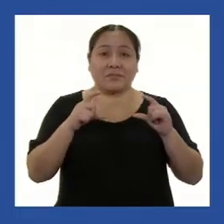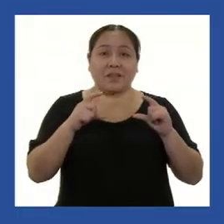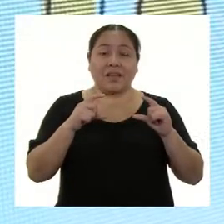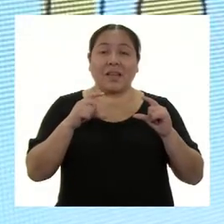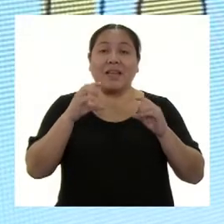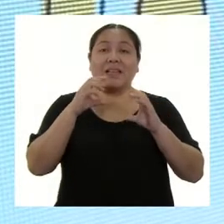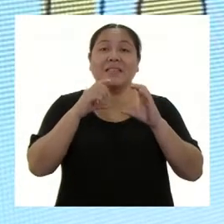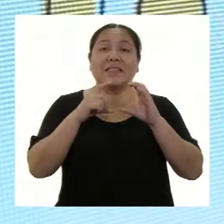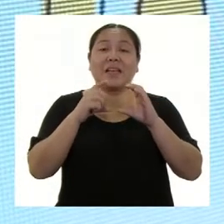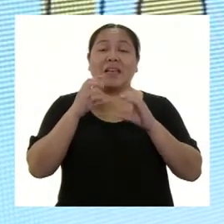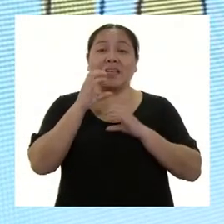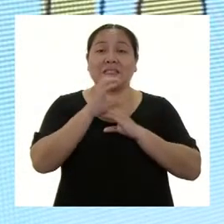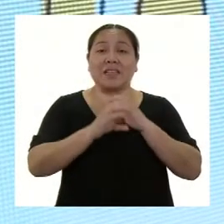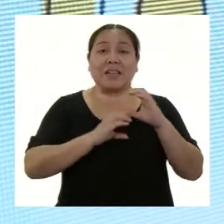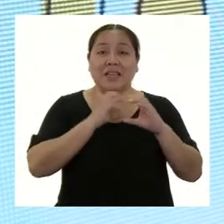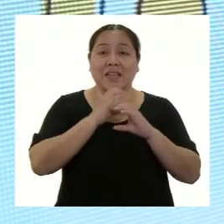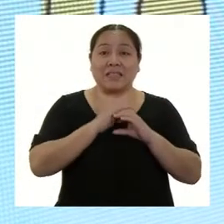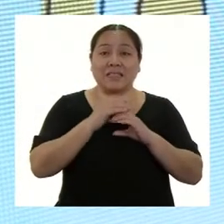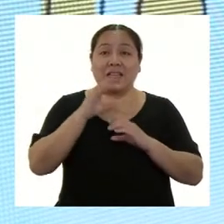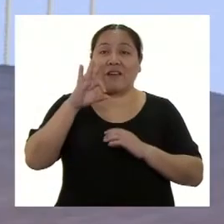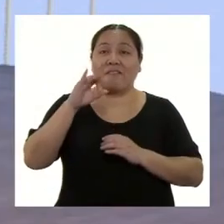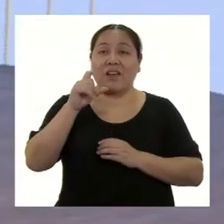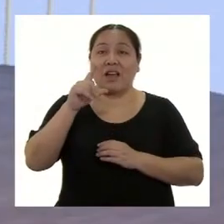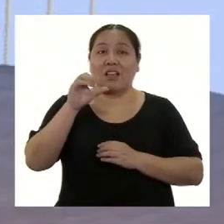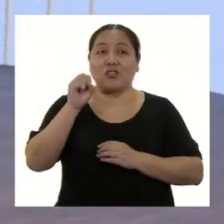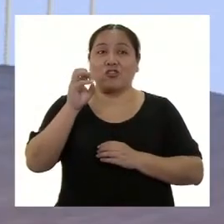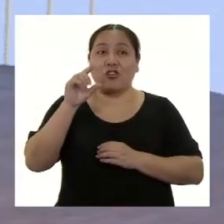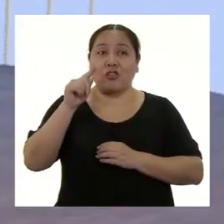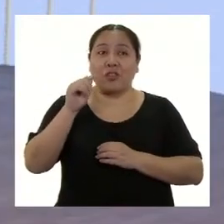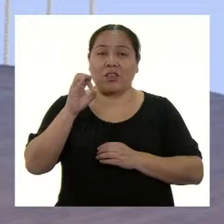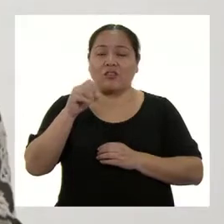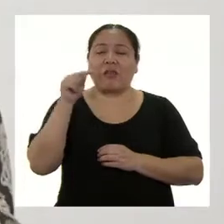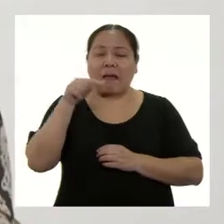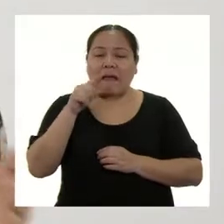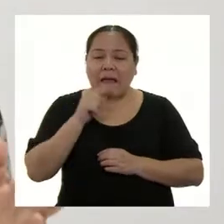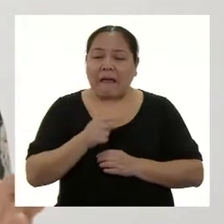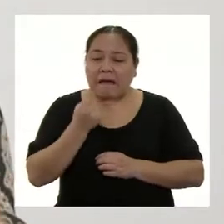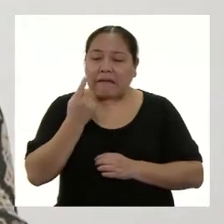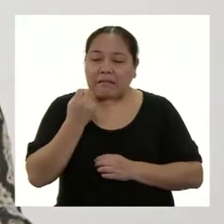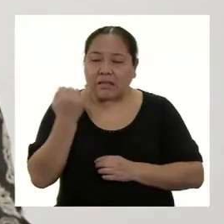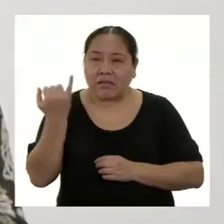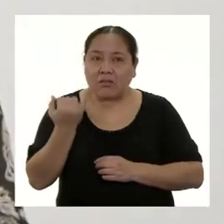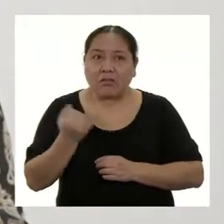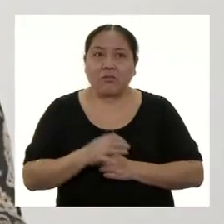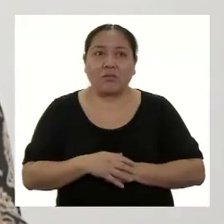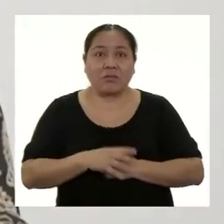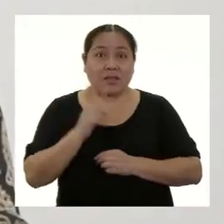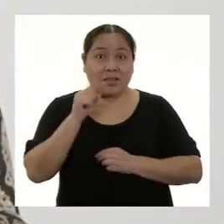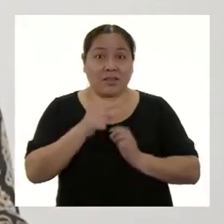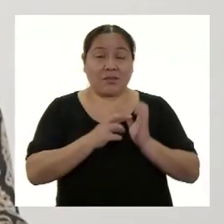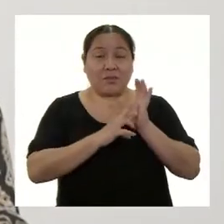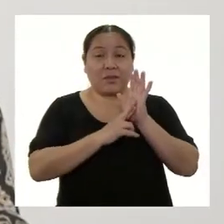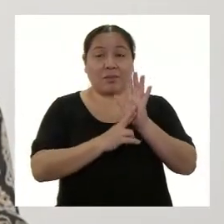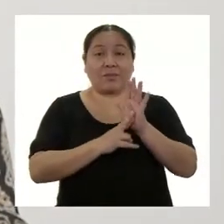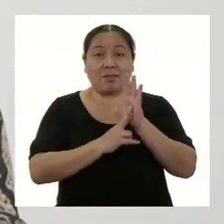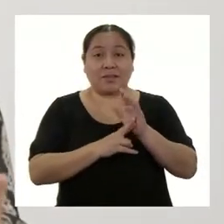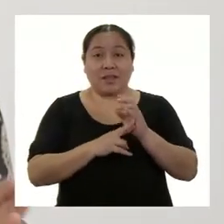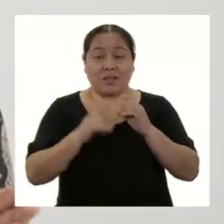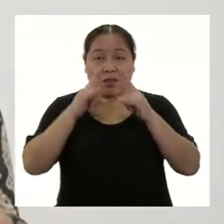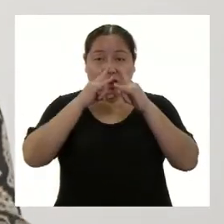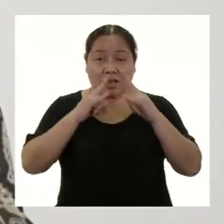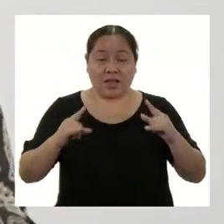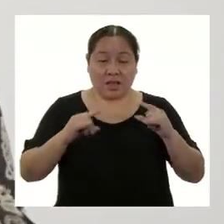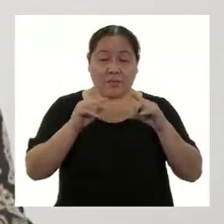techo. Claro, ahora todo está empezando a cobrar sentido. Hasta aquí hemos representado la carpa